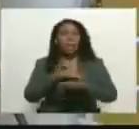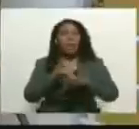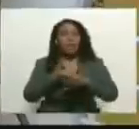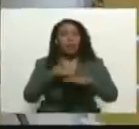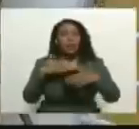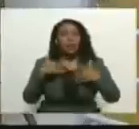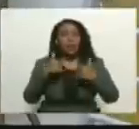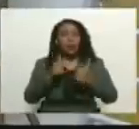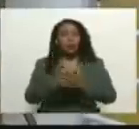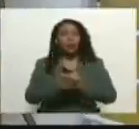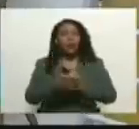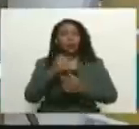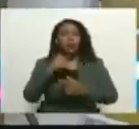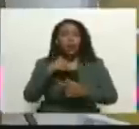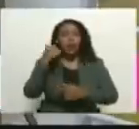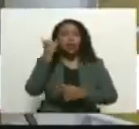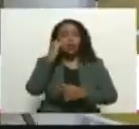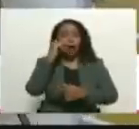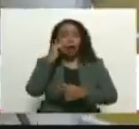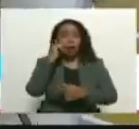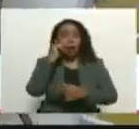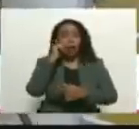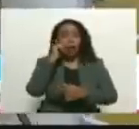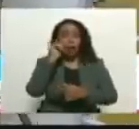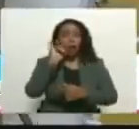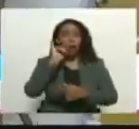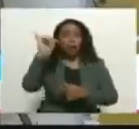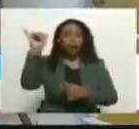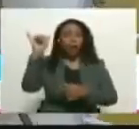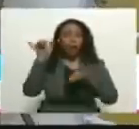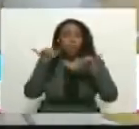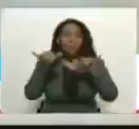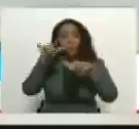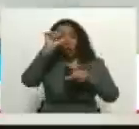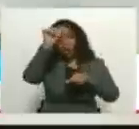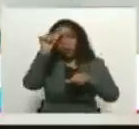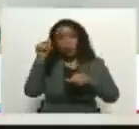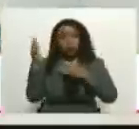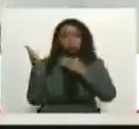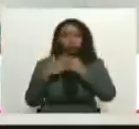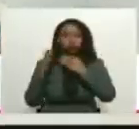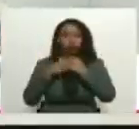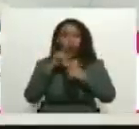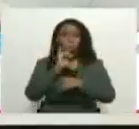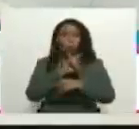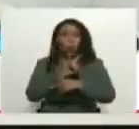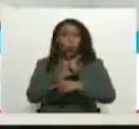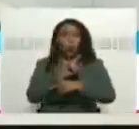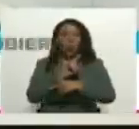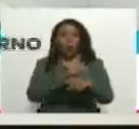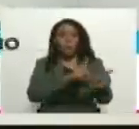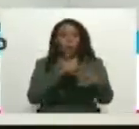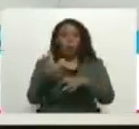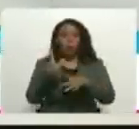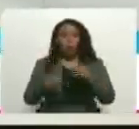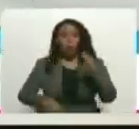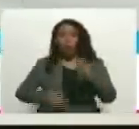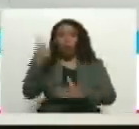hice reporte el sábado y el mismo domingo me avisaron, y el lunes, cuando usted hizo el programa, yo una